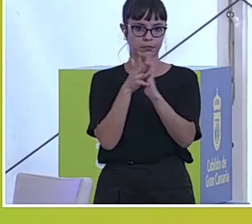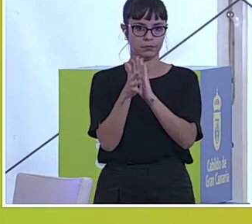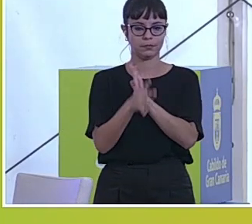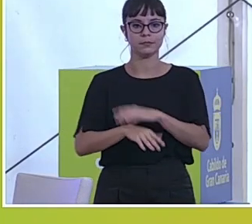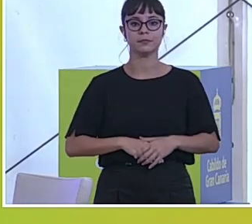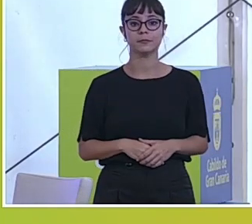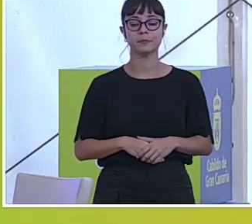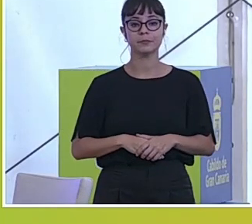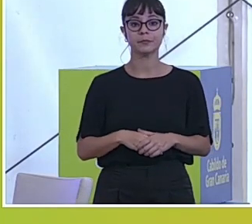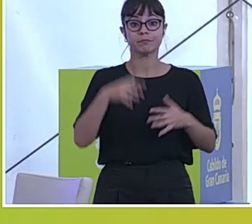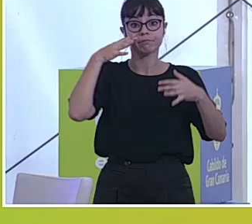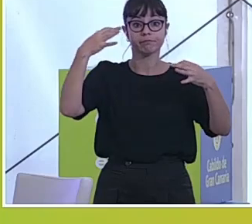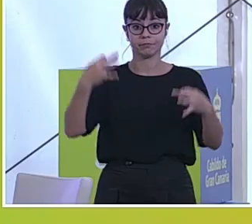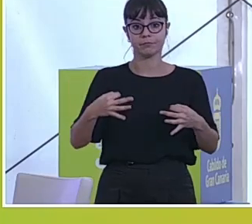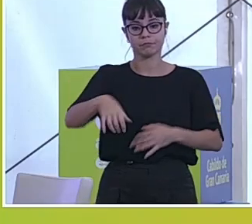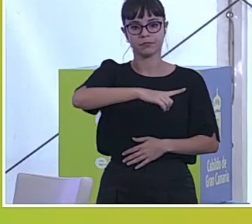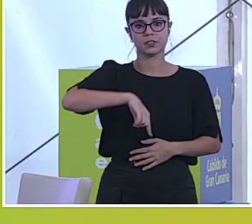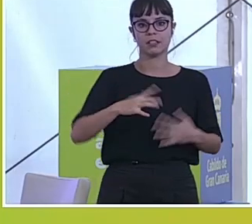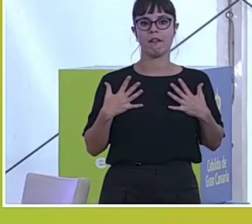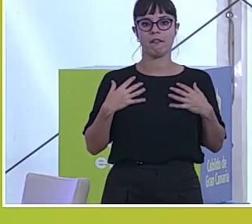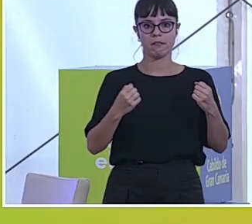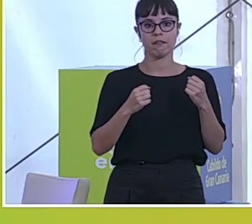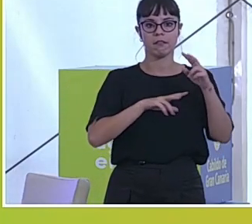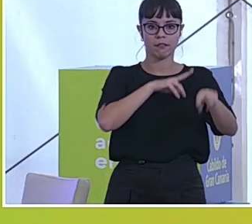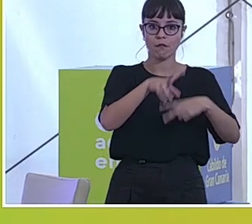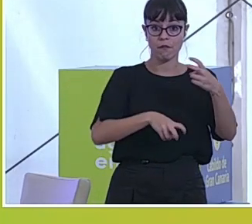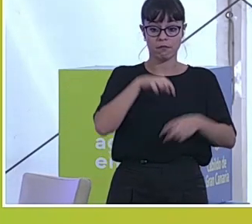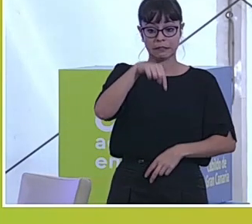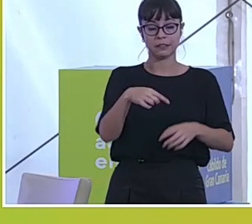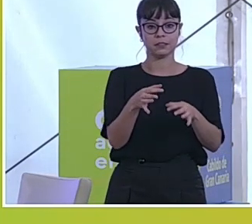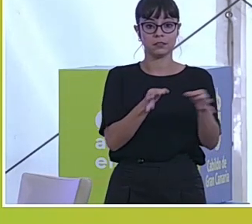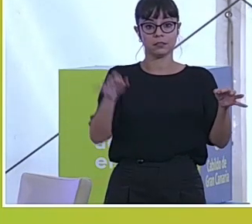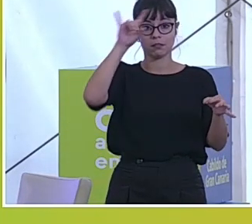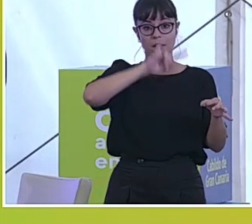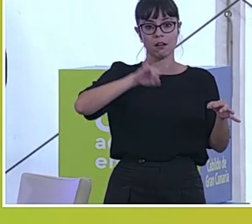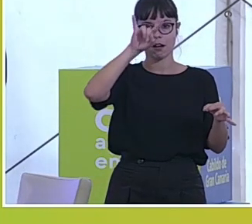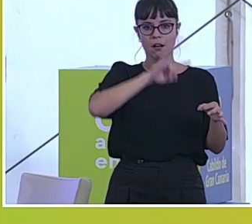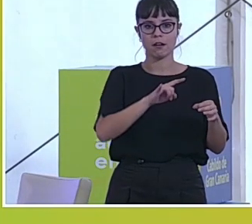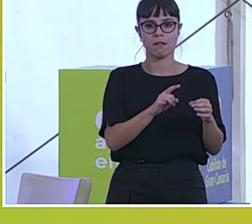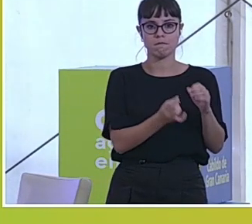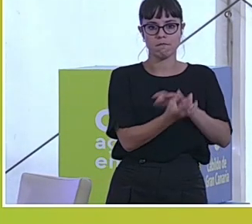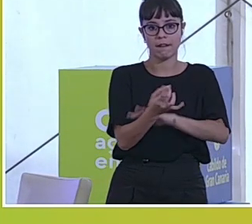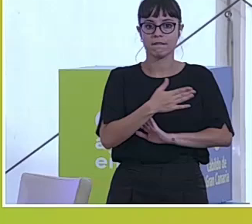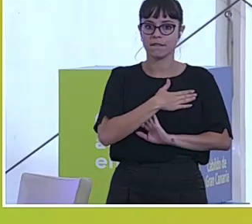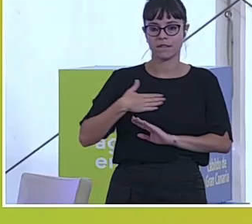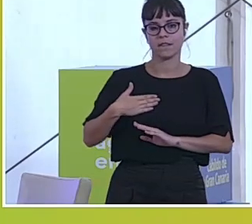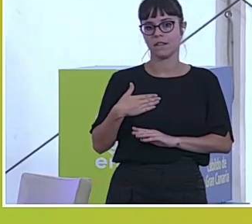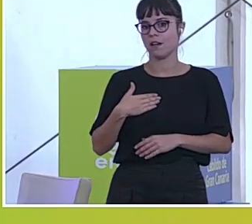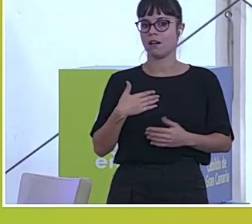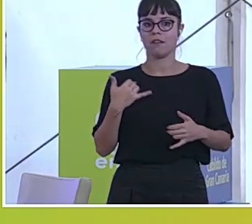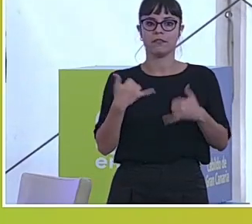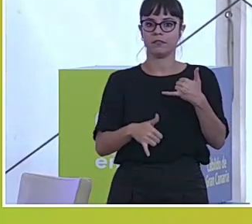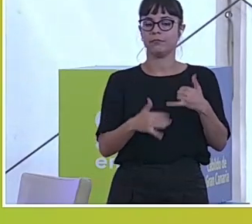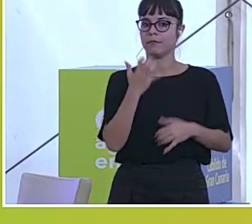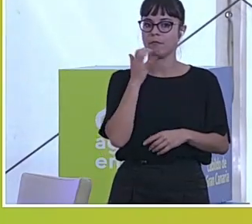cuando intentamos instalar energías renovables, aquí en Canarias la mayor parte de estas energías renovables es de carácter no gestionable. Viene a ser